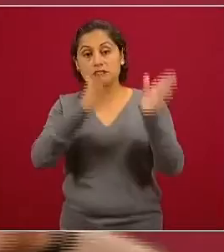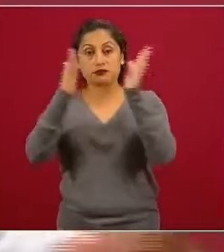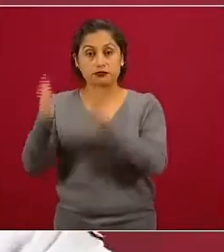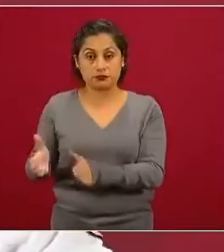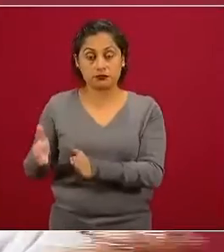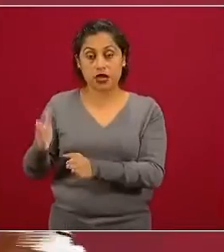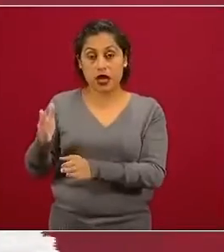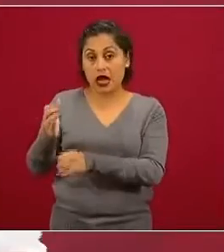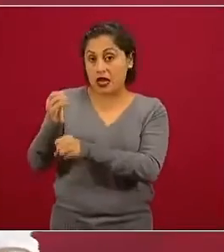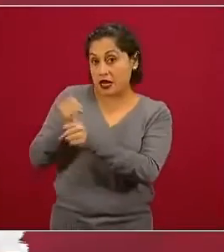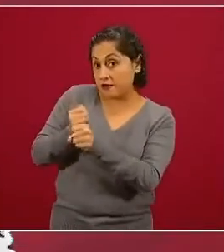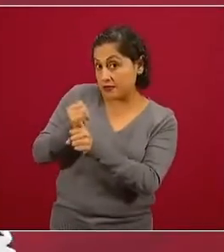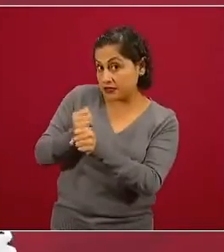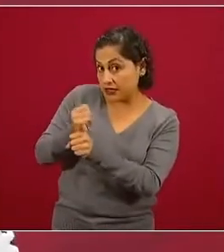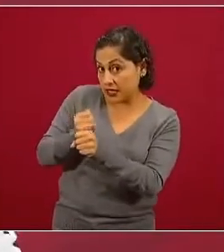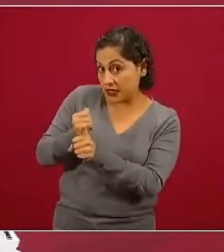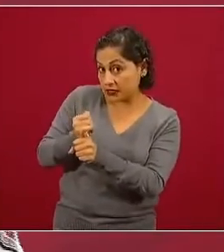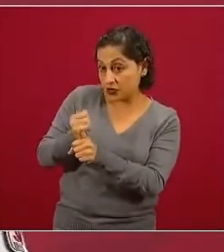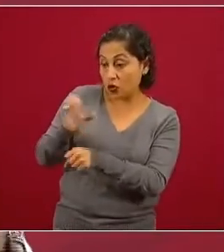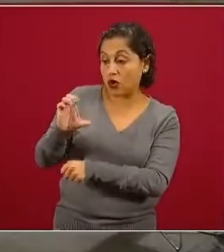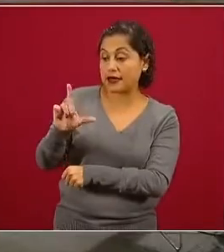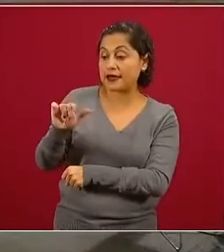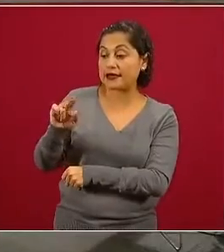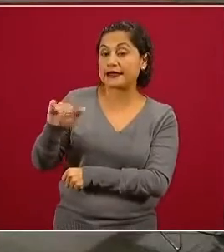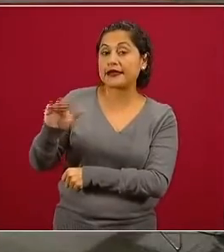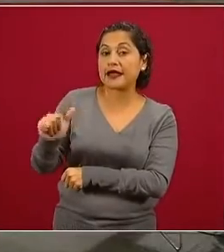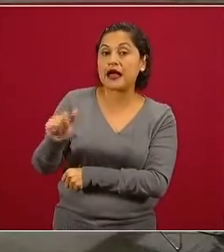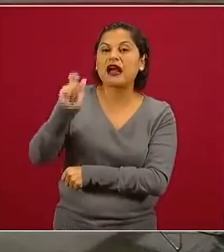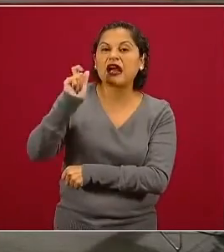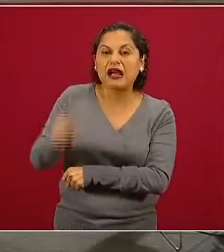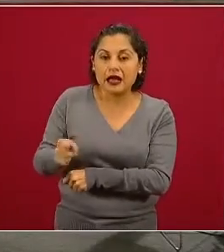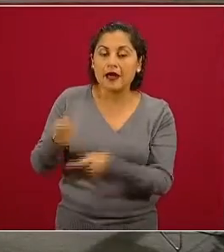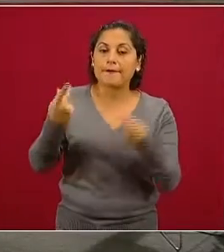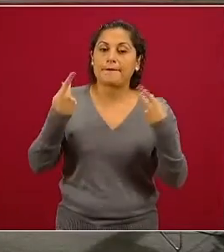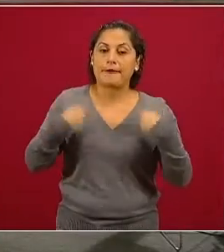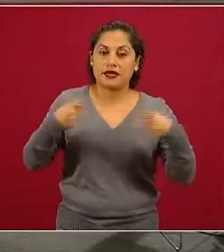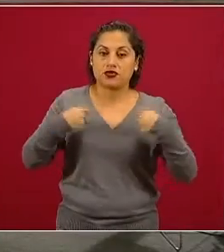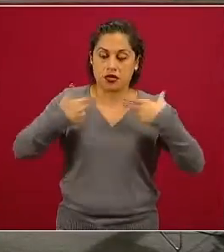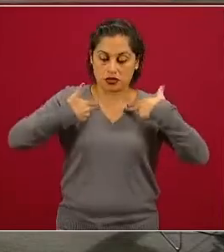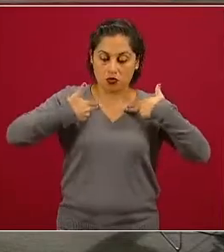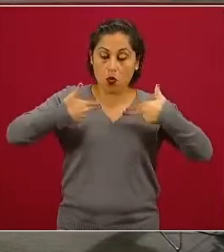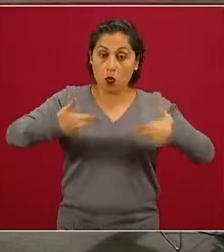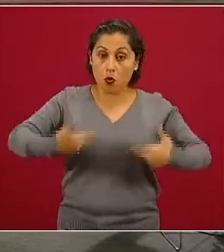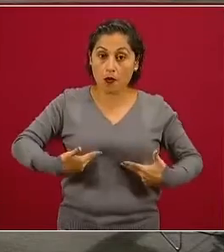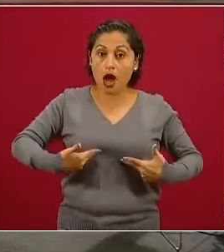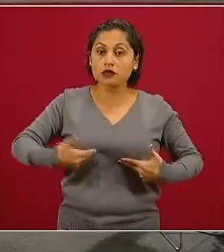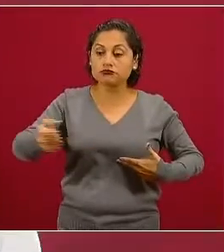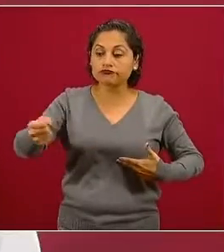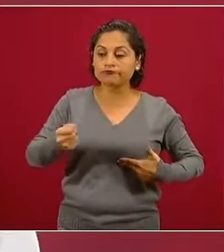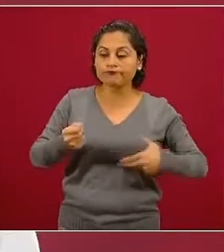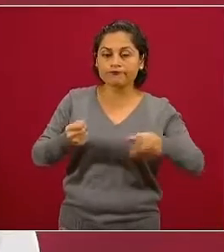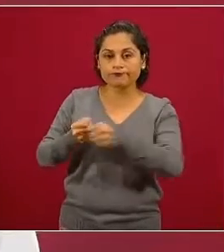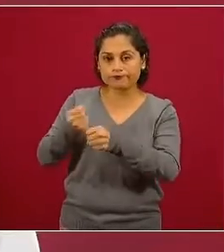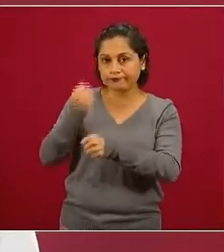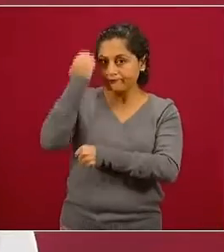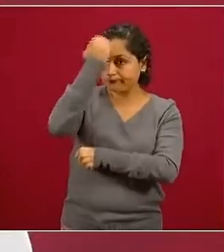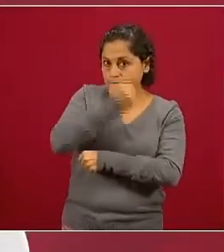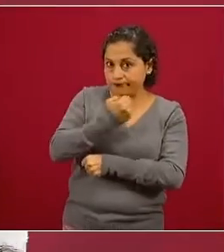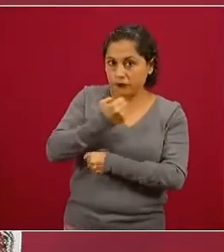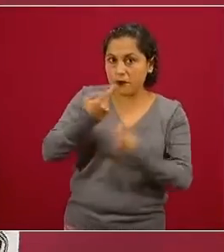se usen animales de experimentación. Es el caso de estas vacunas que se están probando. Algunas pasaron ya por estudios de la